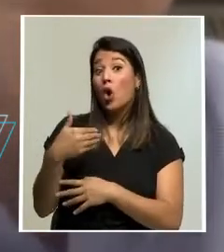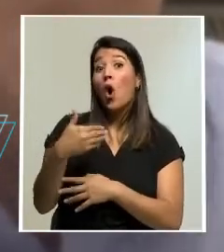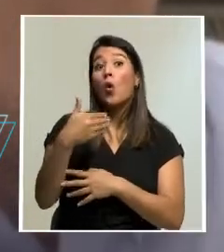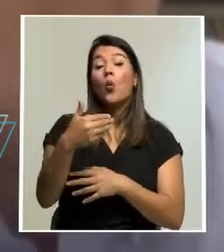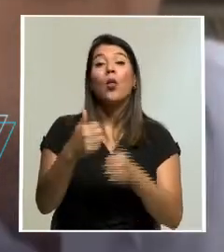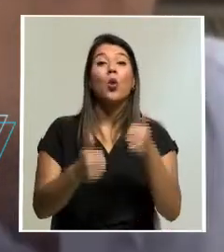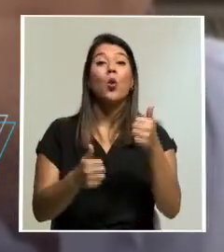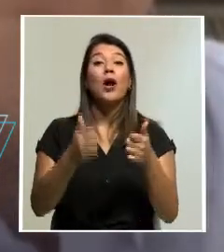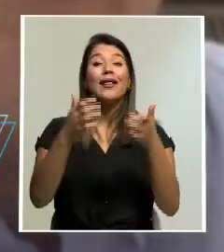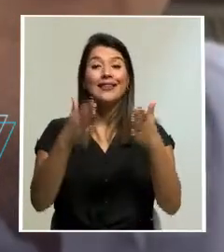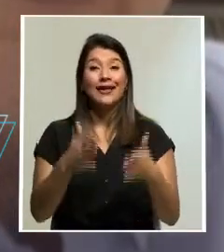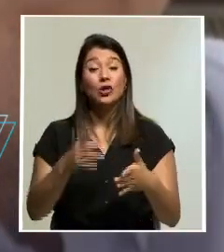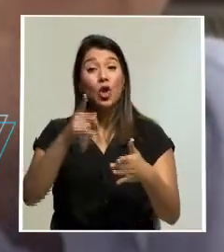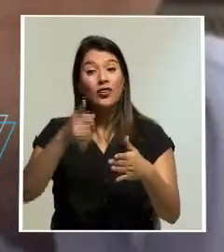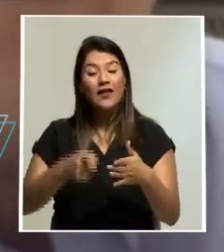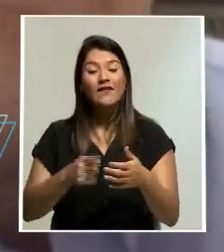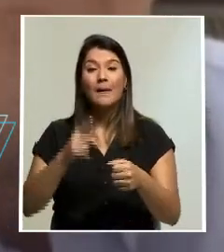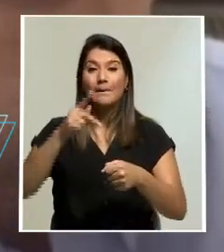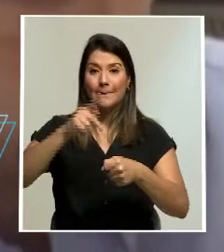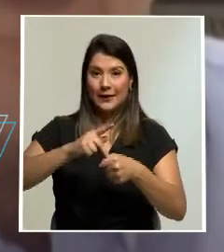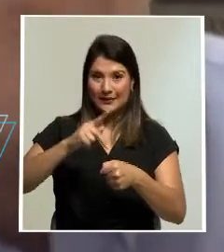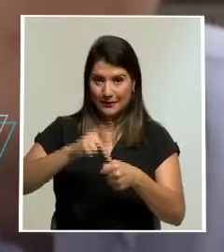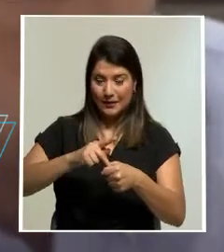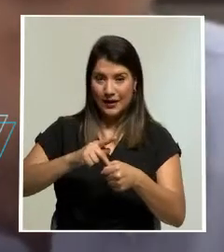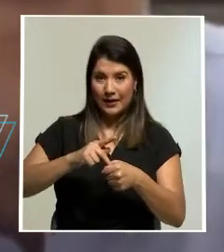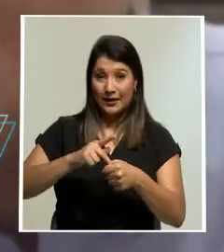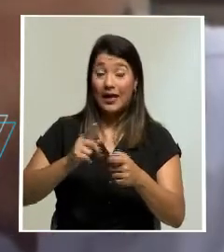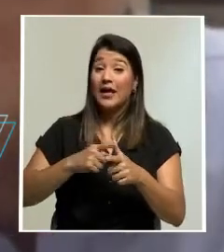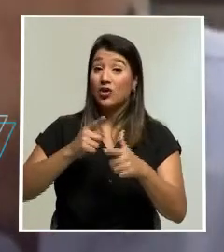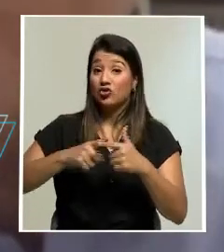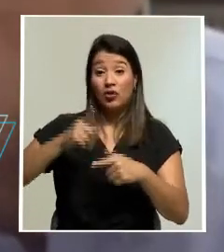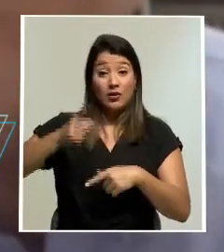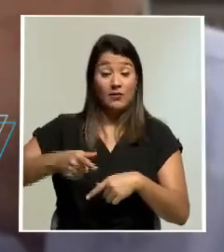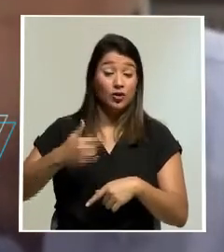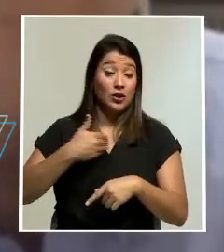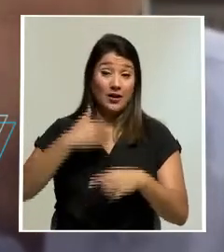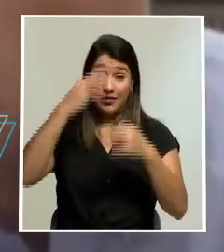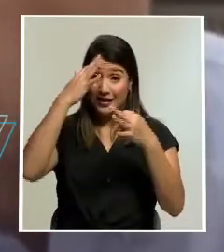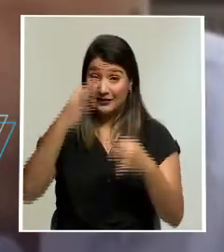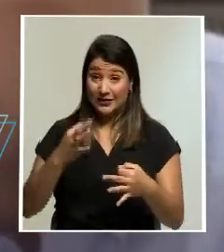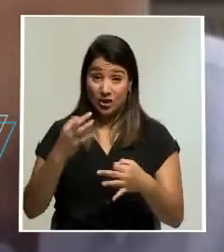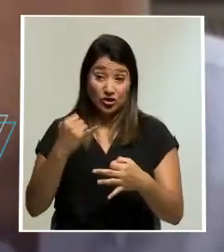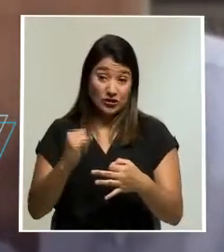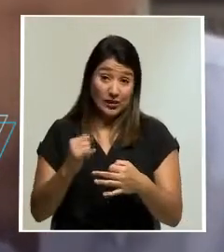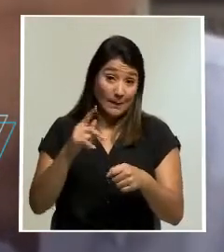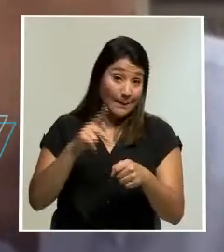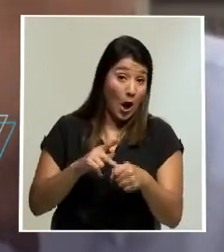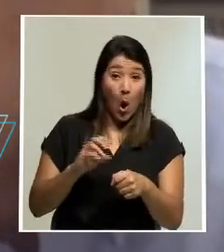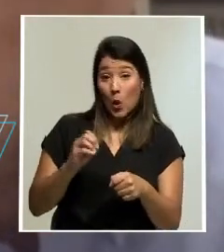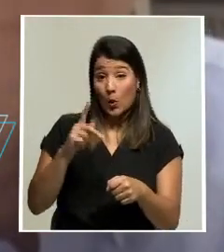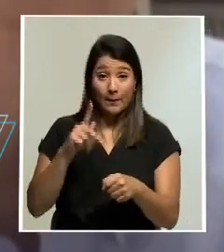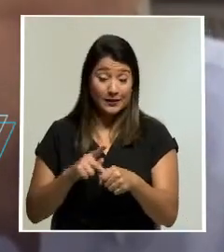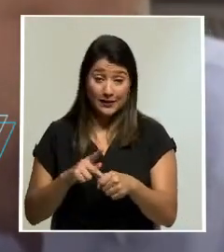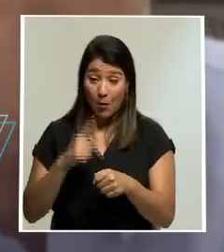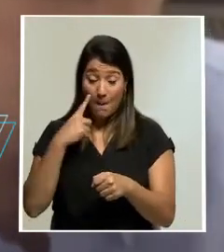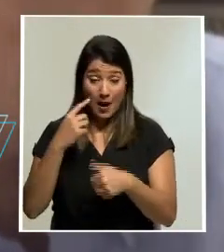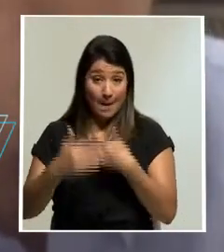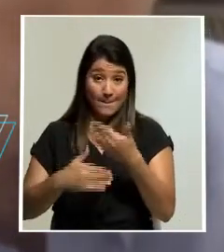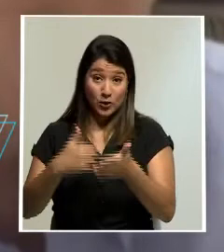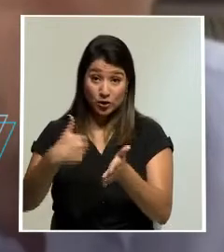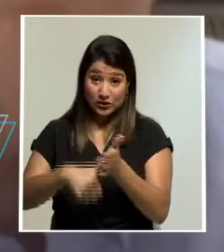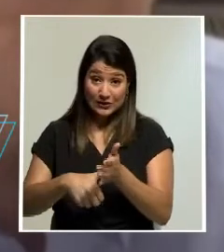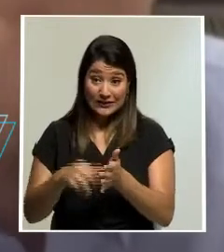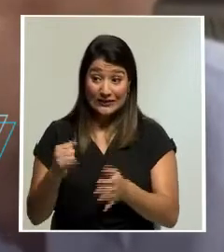candidatos deben inscribirse, vamos a tener que tomar la decisión de decidir si vamos o no vamos a elecciones, y si vamos en